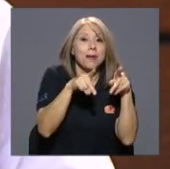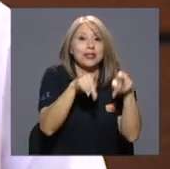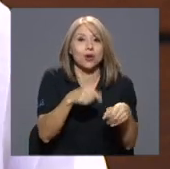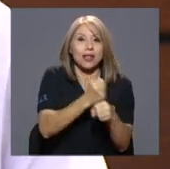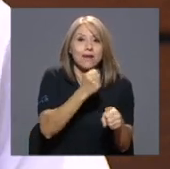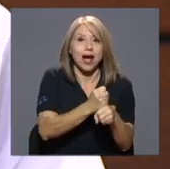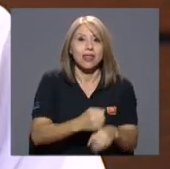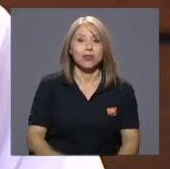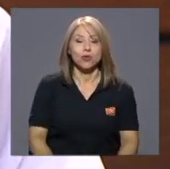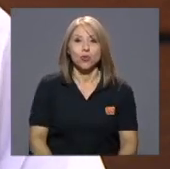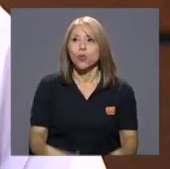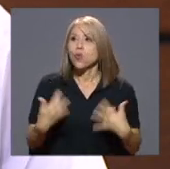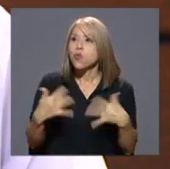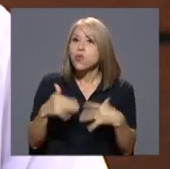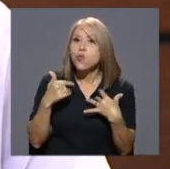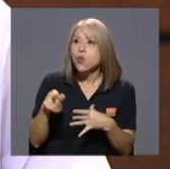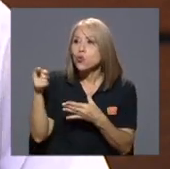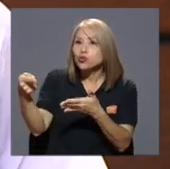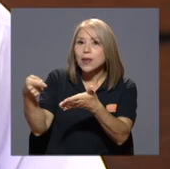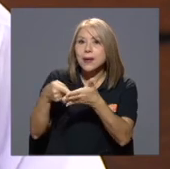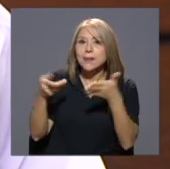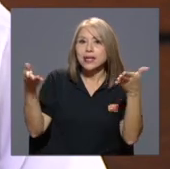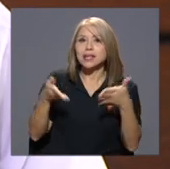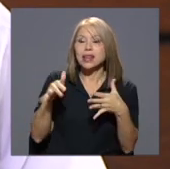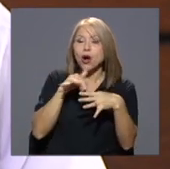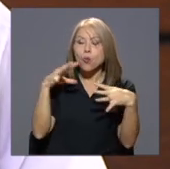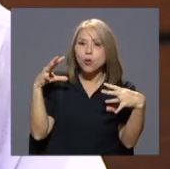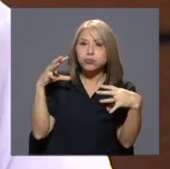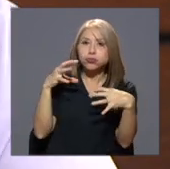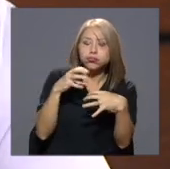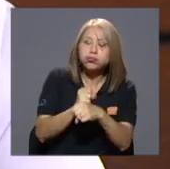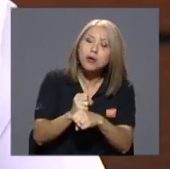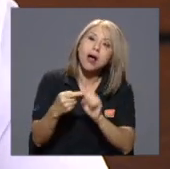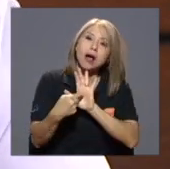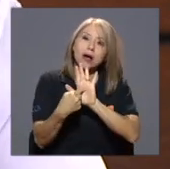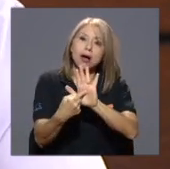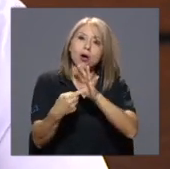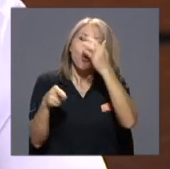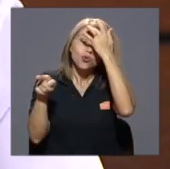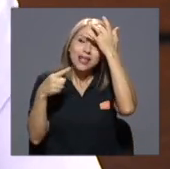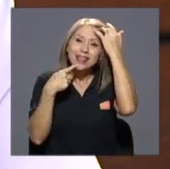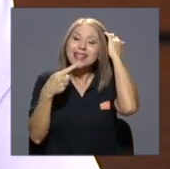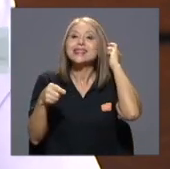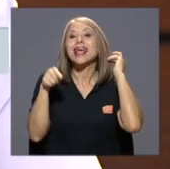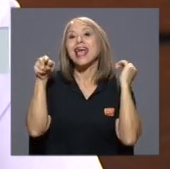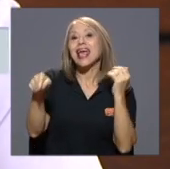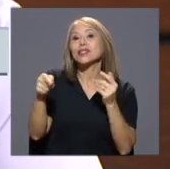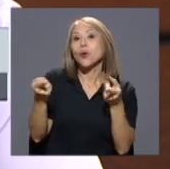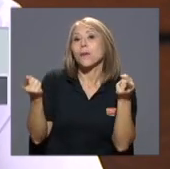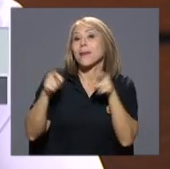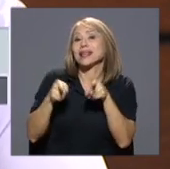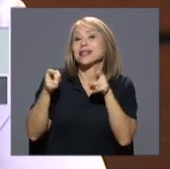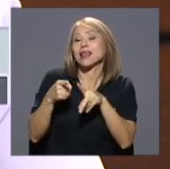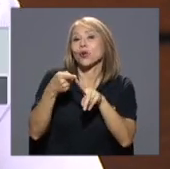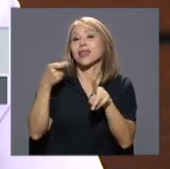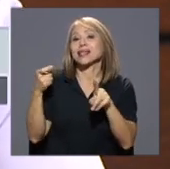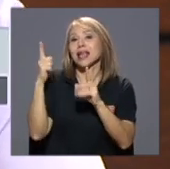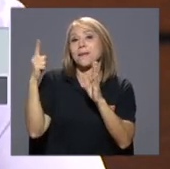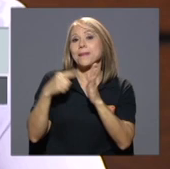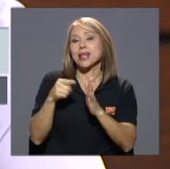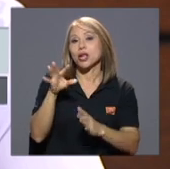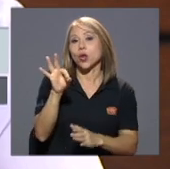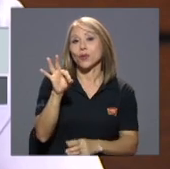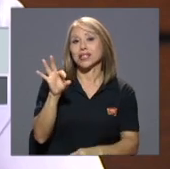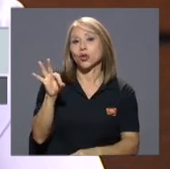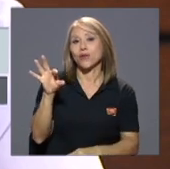veo como una infografía todo lo que usted me presenta. Imagínese que si usted plantea que ese colapso viene desde 1999, que